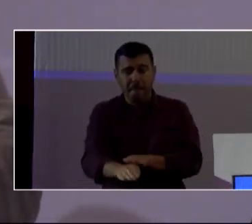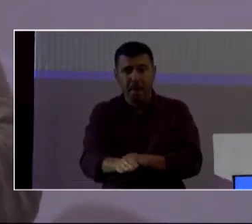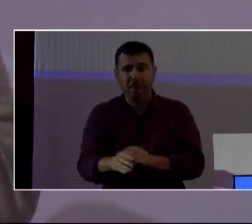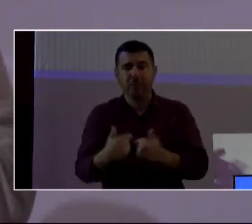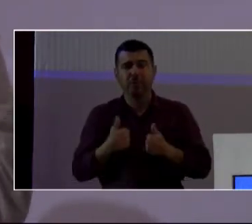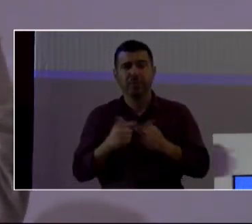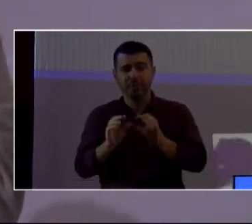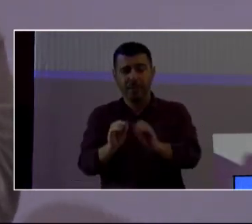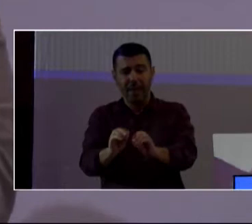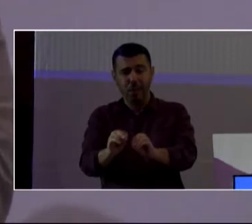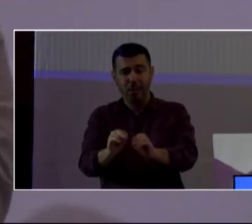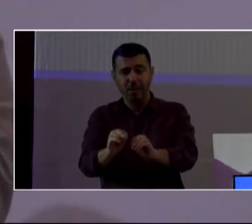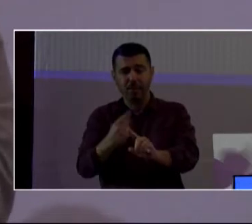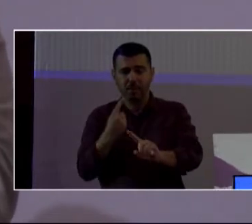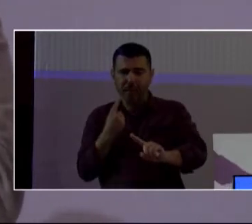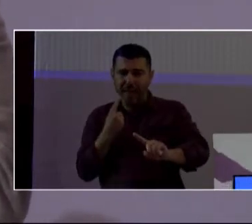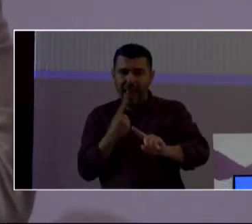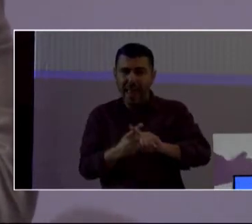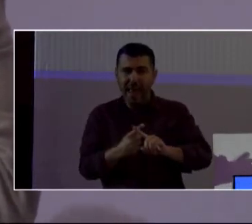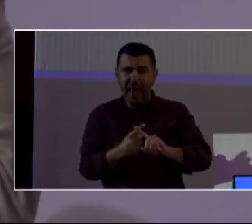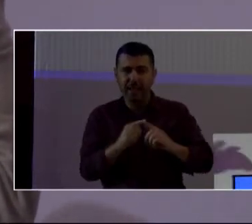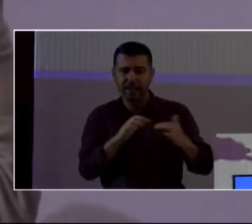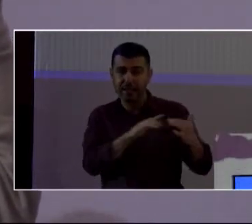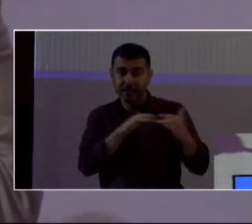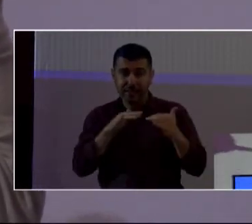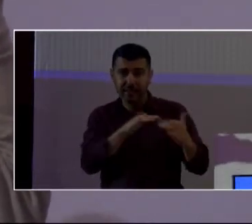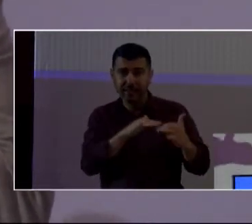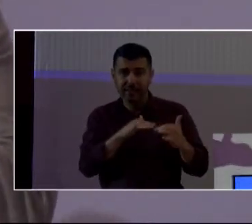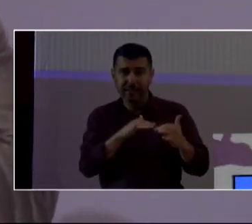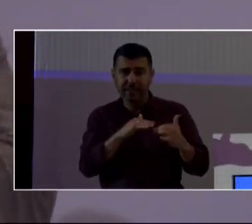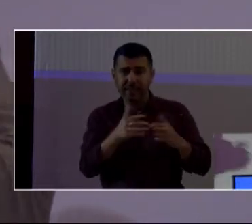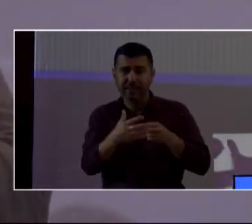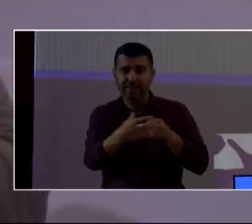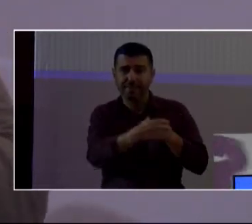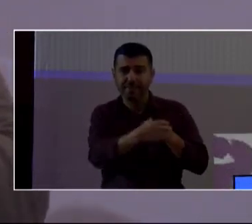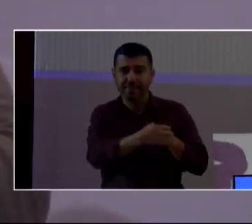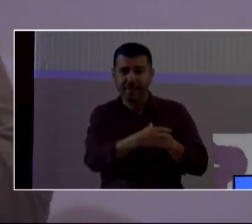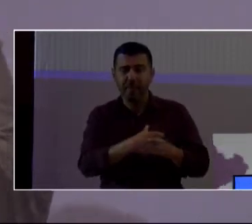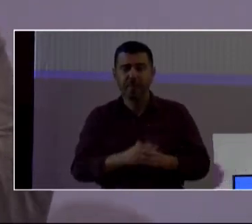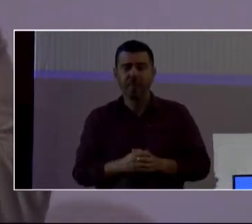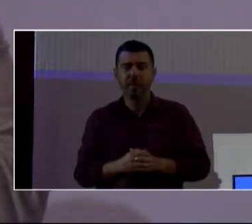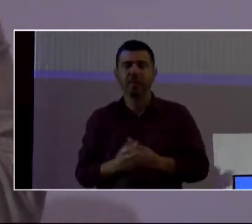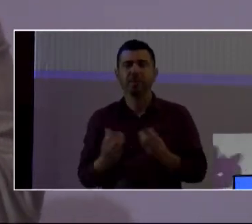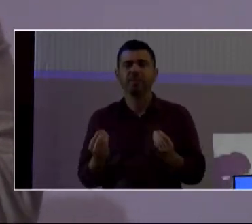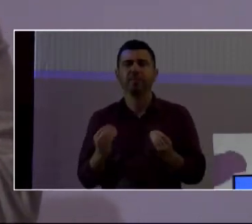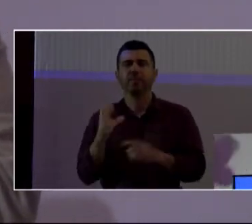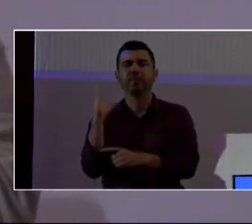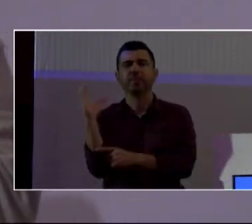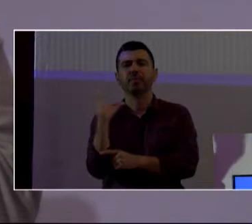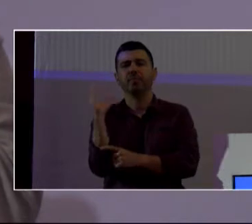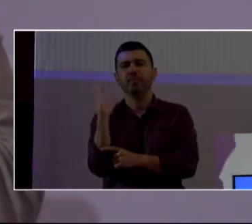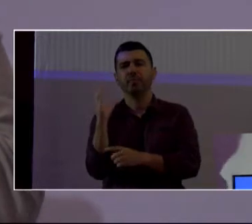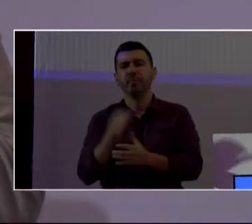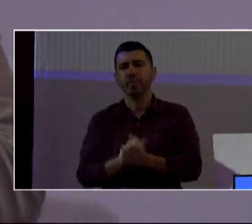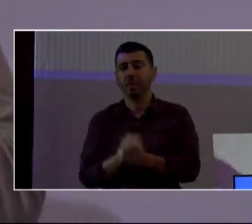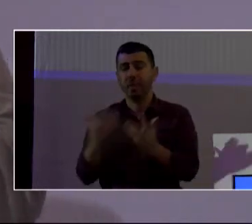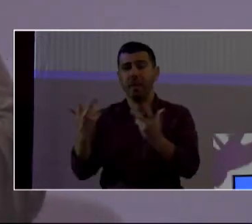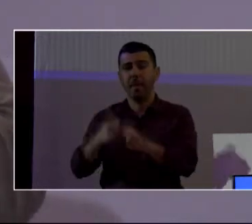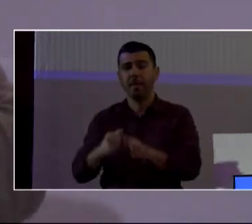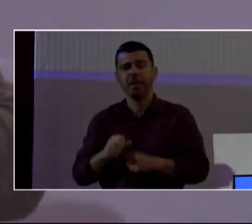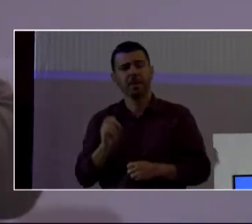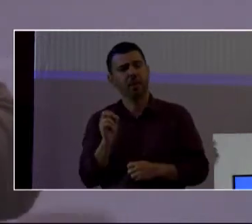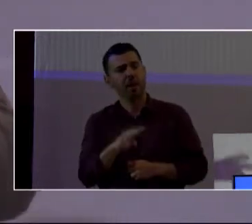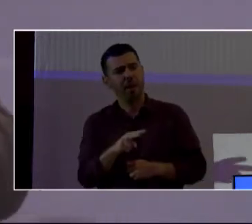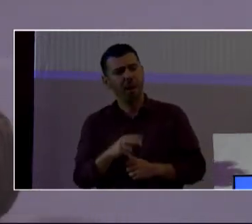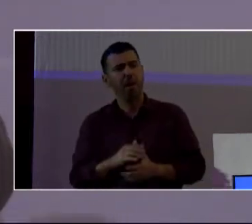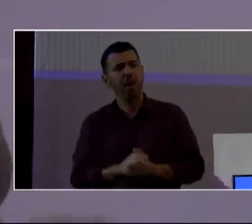excombatiente, yo creo que ha dado un ejemplo en Colombia para que muchas empresas de Colombia den un paso adelante. A nosotros,